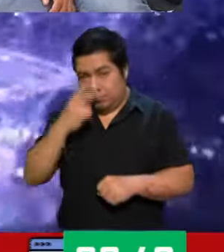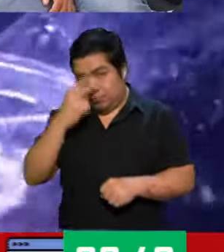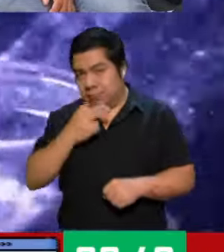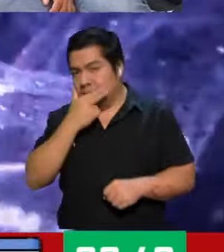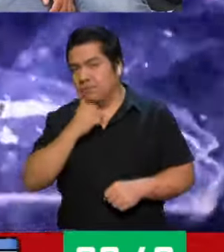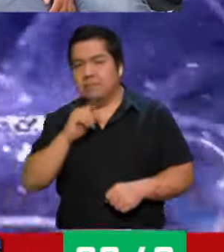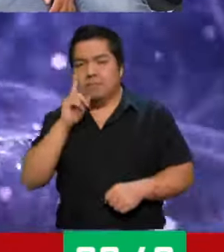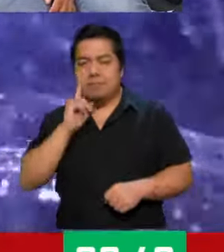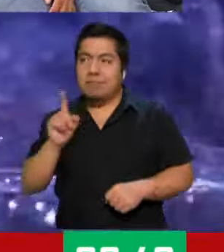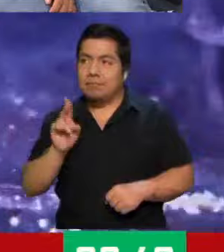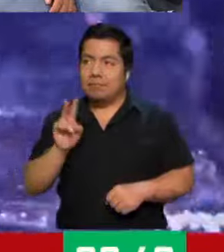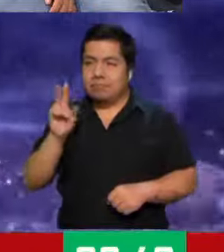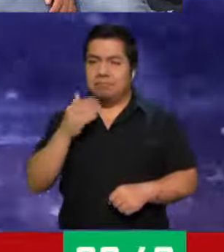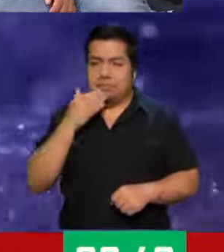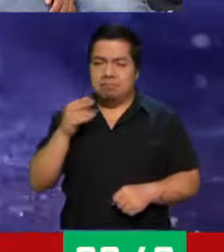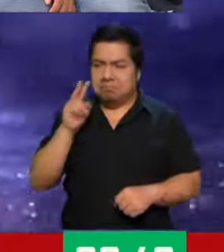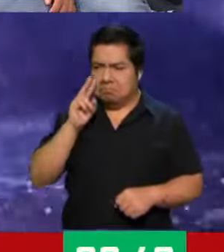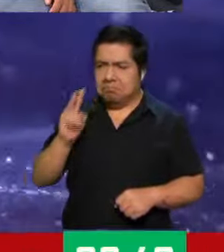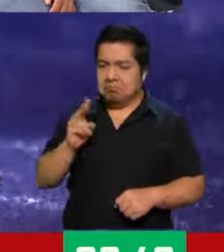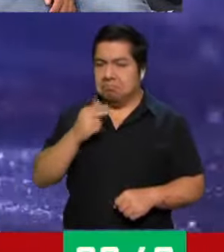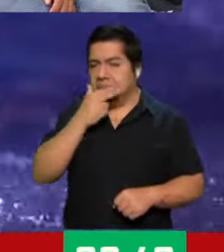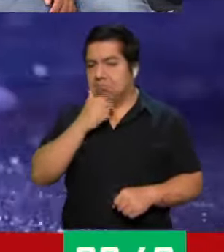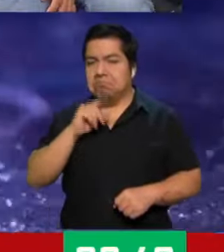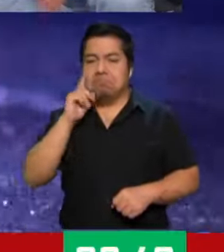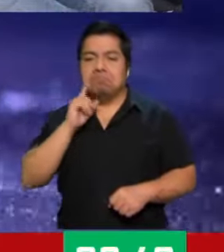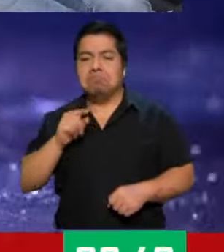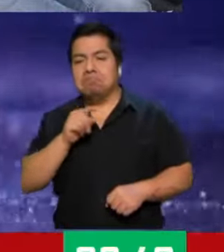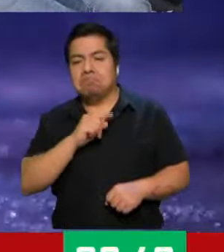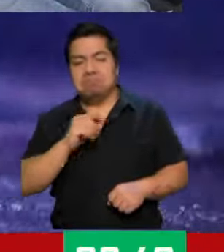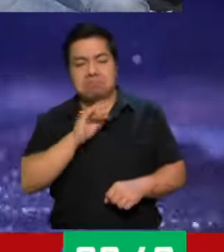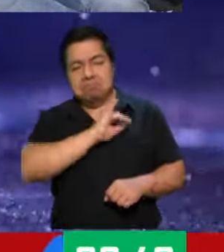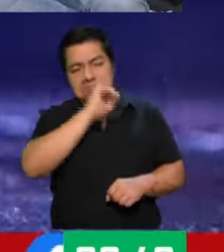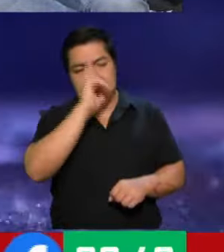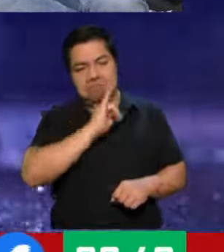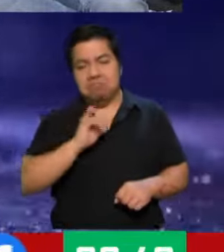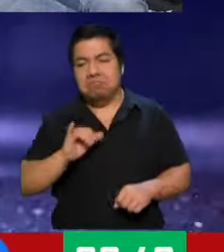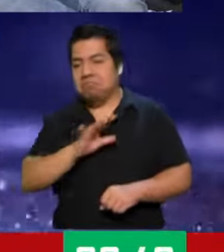vayan a las... Yo lo que veo en esa imagen es que el mexicano es el patrón mientras los gringos están trabajando.